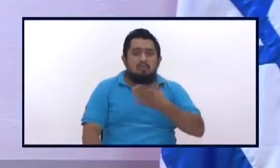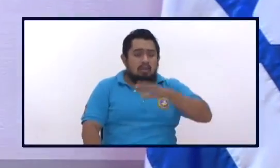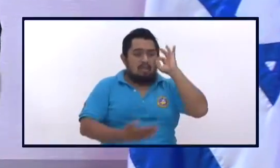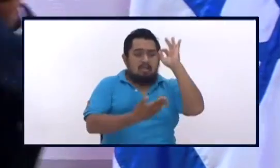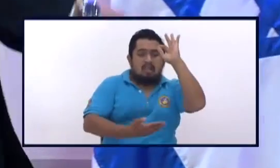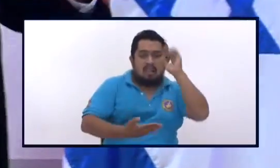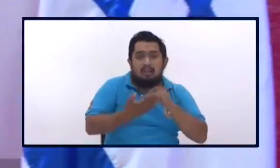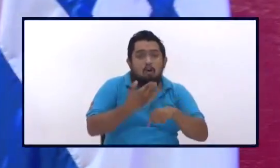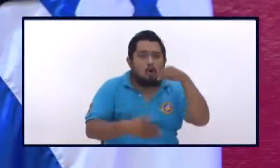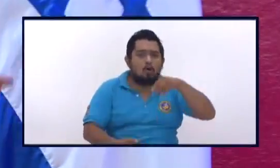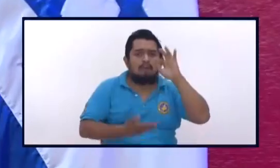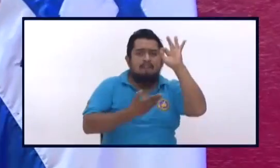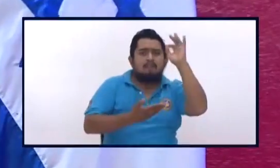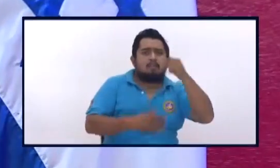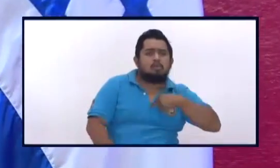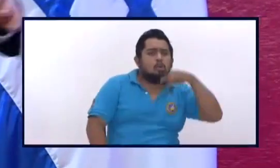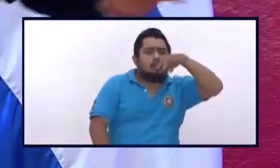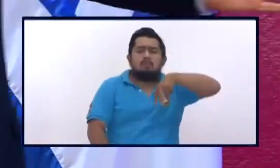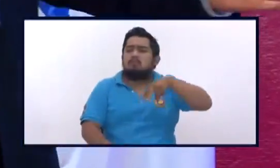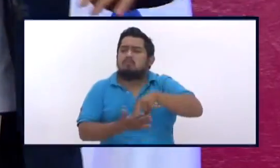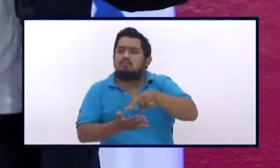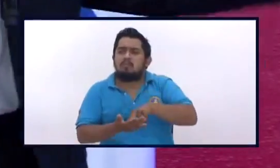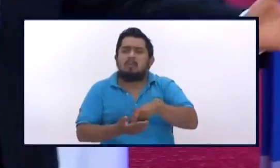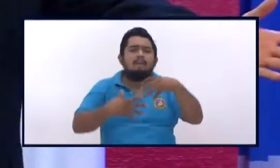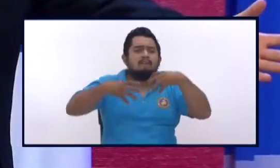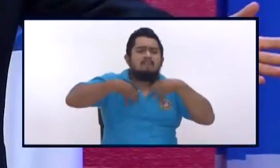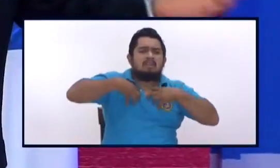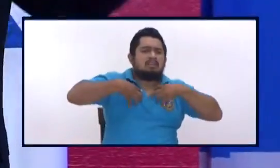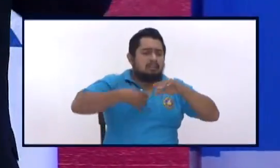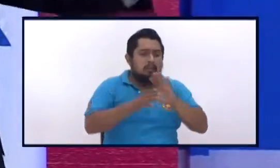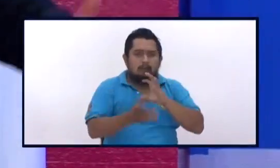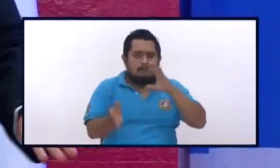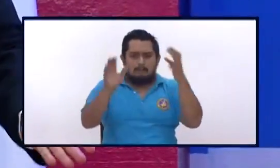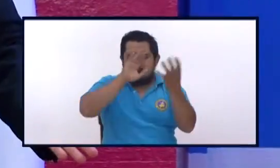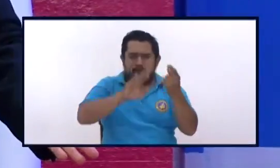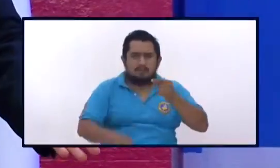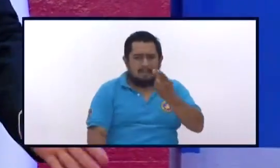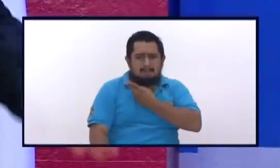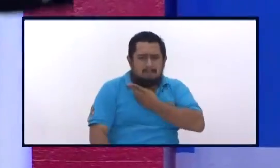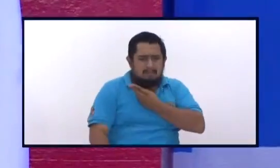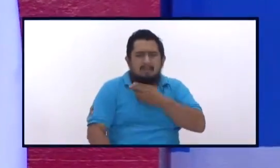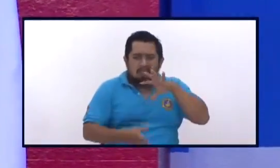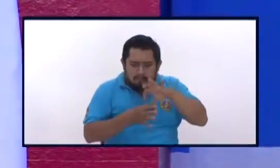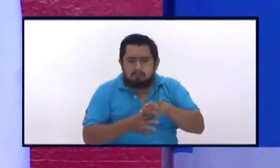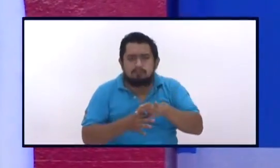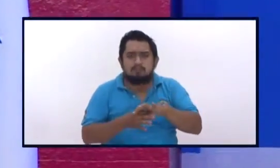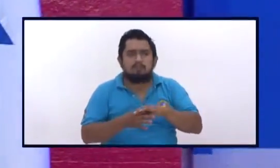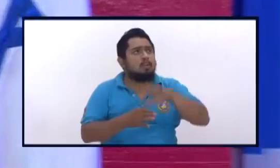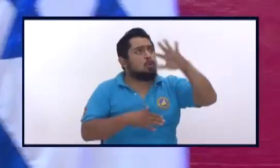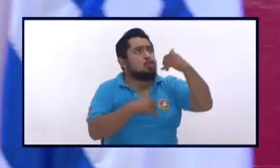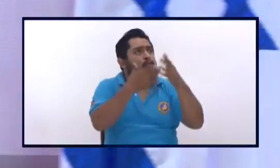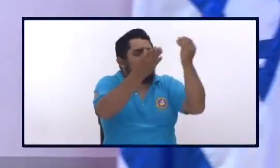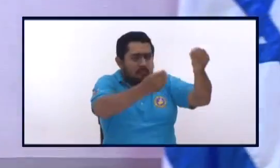en este púlpito y puesto de pie en este lugar y llevar una vida horriblemente desastrosa que pago mis consecuencias pero si la gracia de dios'